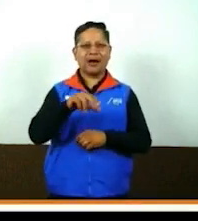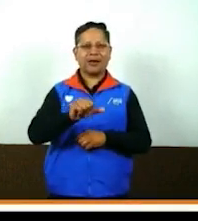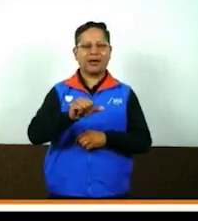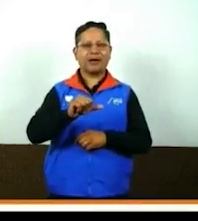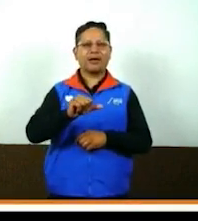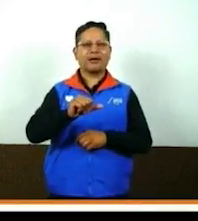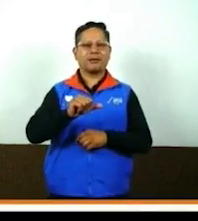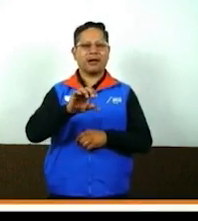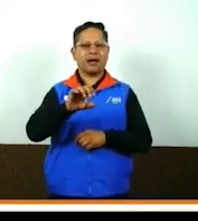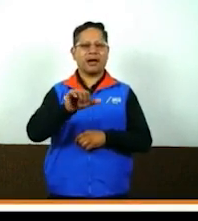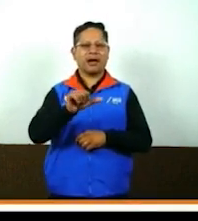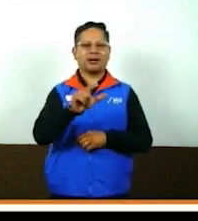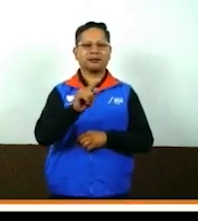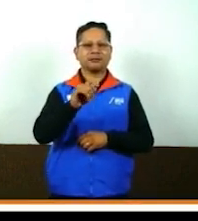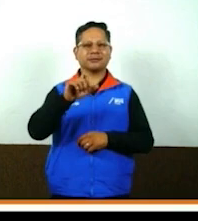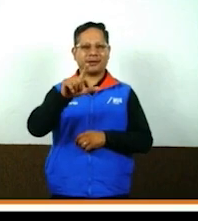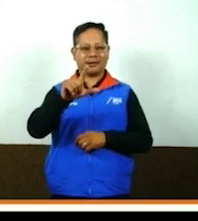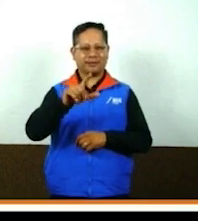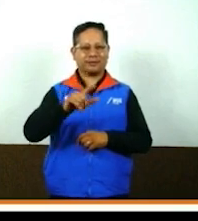Gracias.